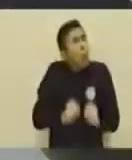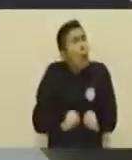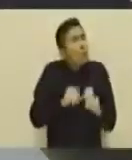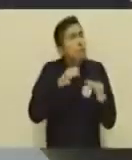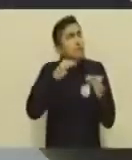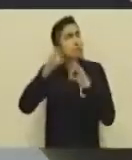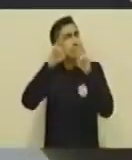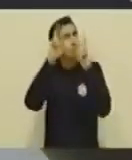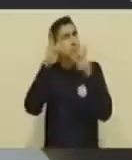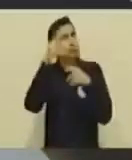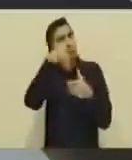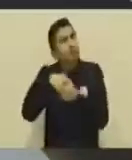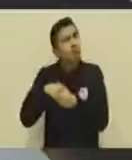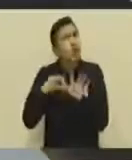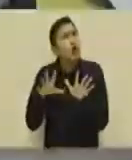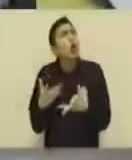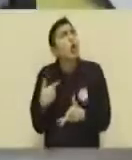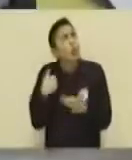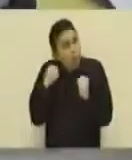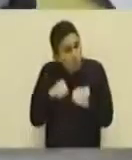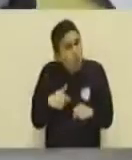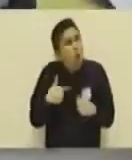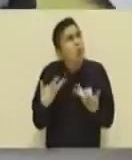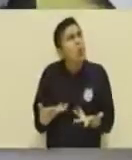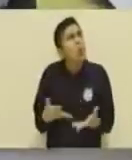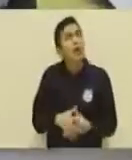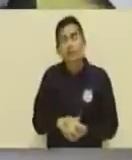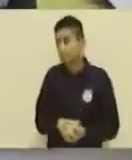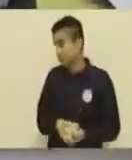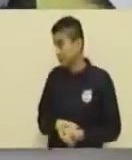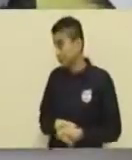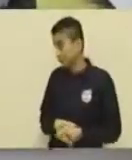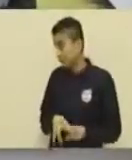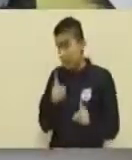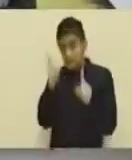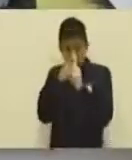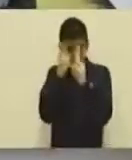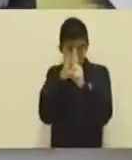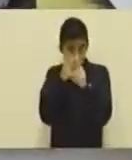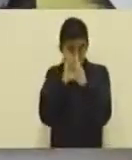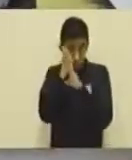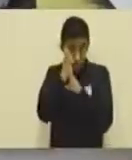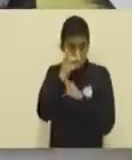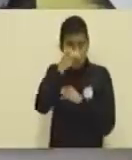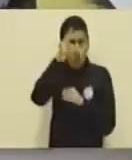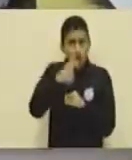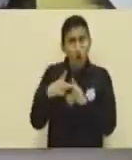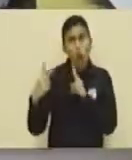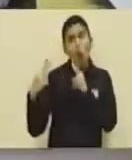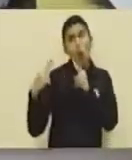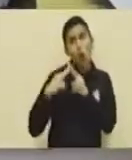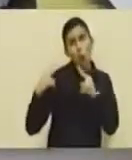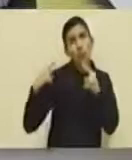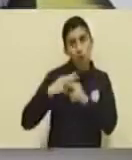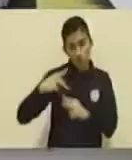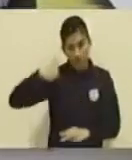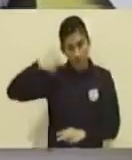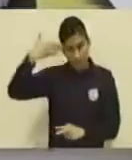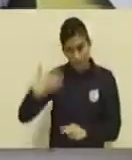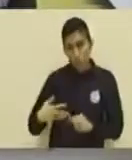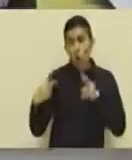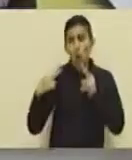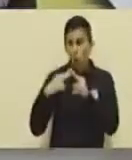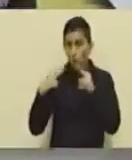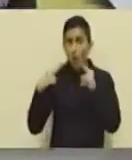fidelidad, empezando por uno mismo y luego a las demás personas? Pues primeramente para hacernos fiel nos tenemos que conocer, ¿verdad? Porque tenemos